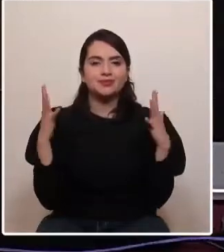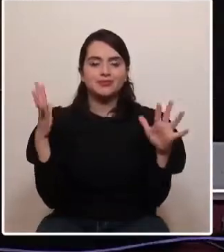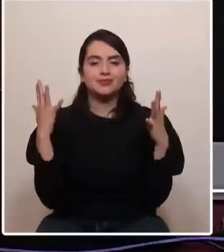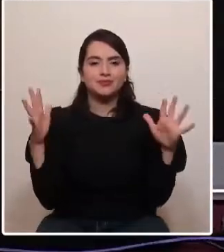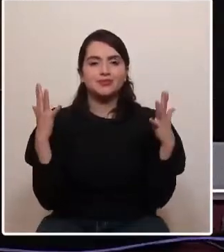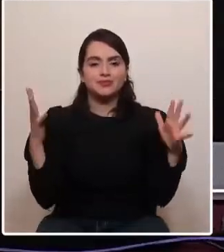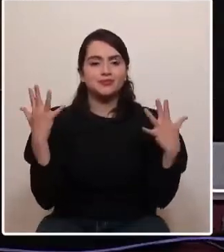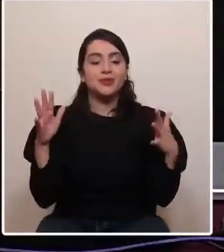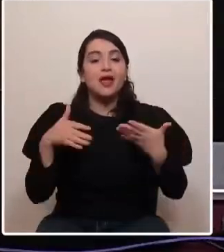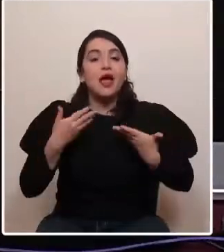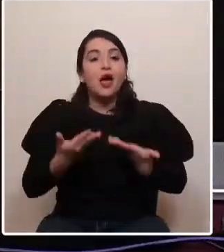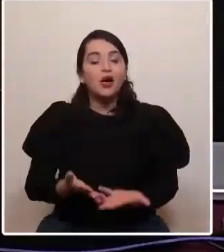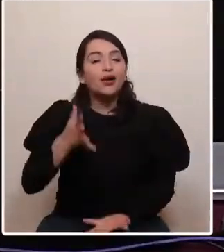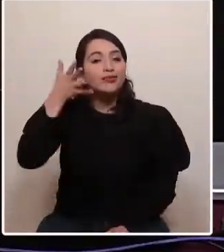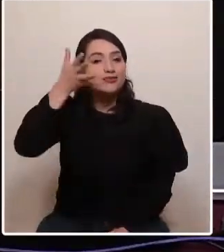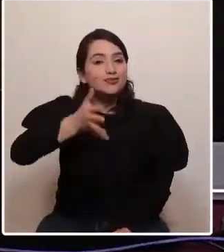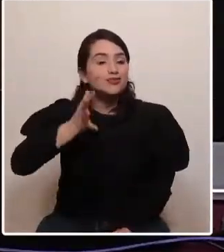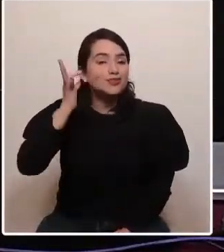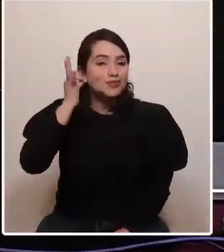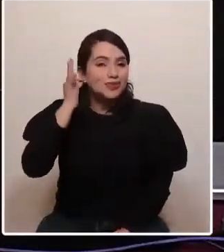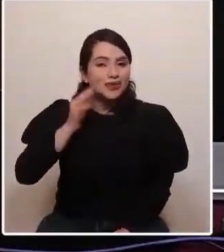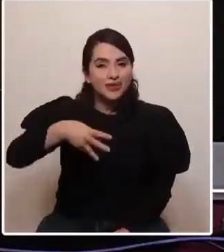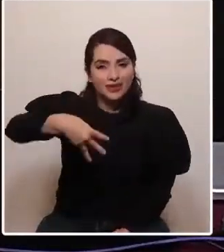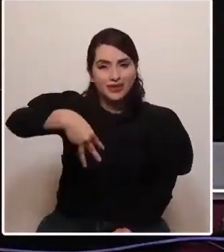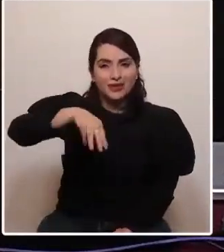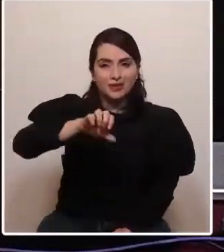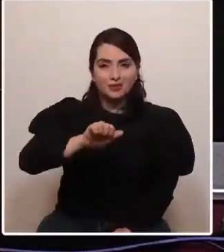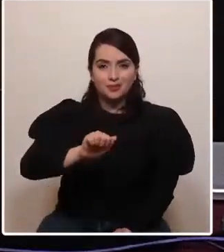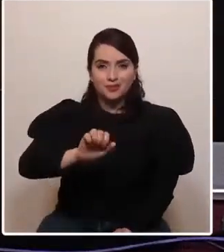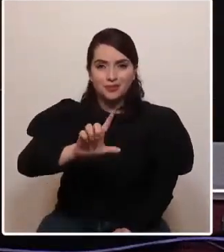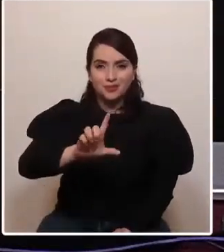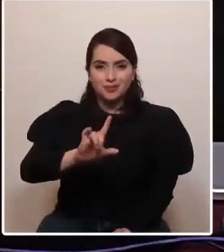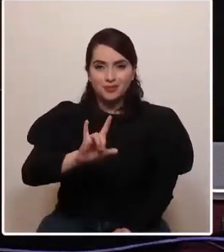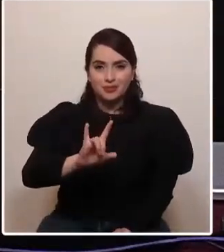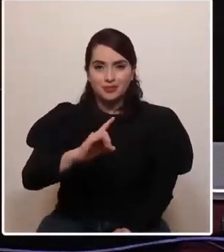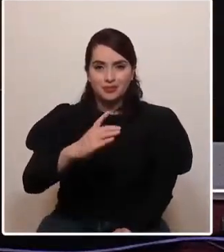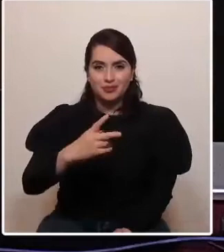Tiene la palabra la convencional Malucha Pinto.